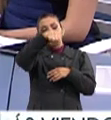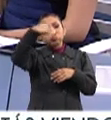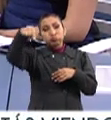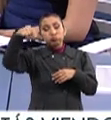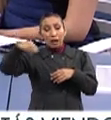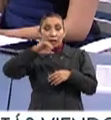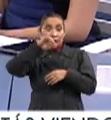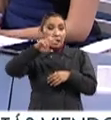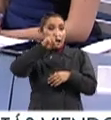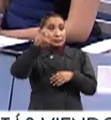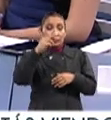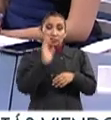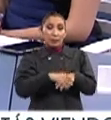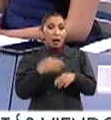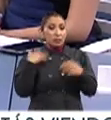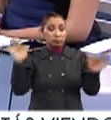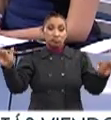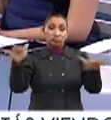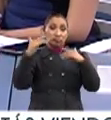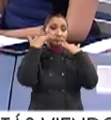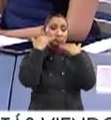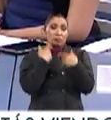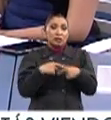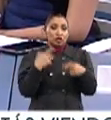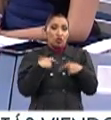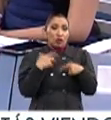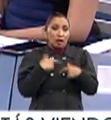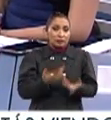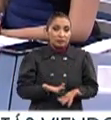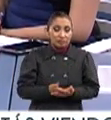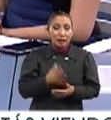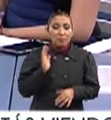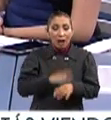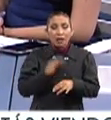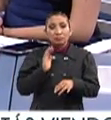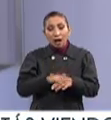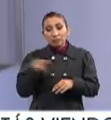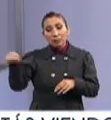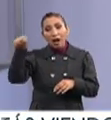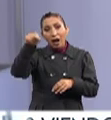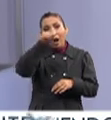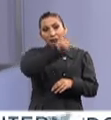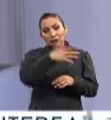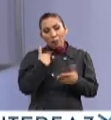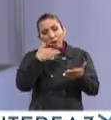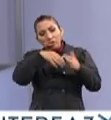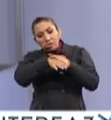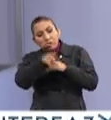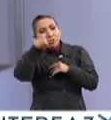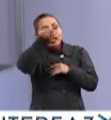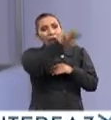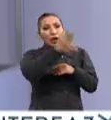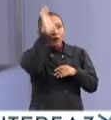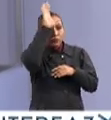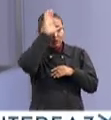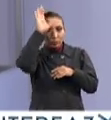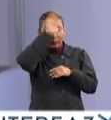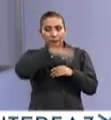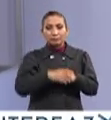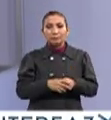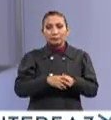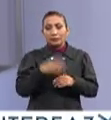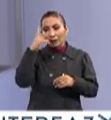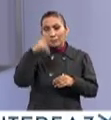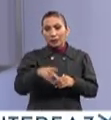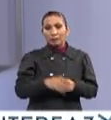Y el jazz pues requiere de mayor público, requiere que cada vez más penetre en la cultura